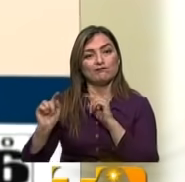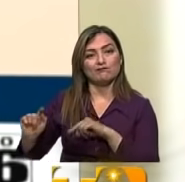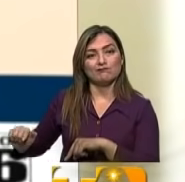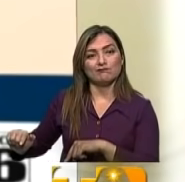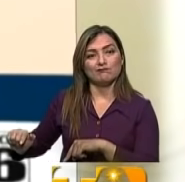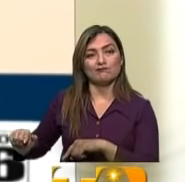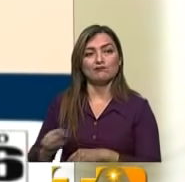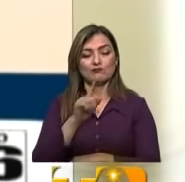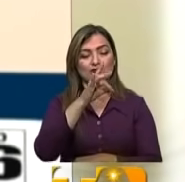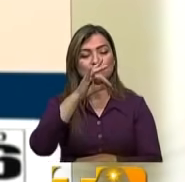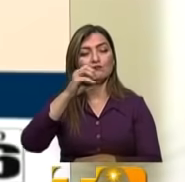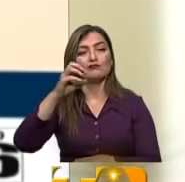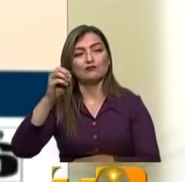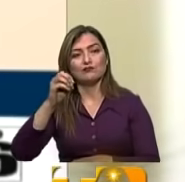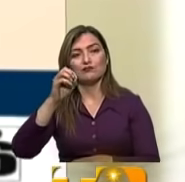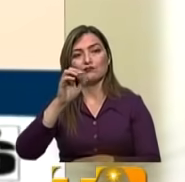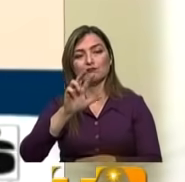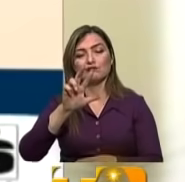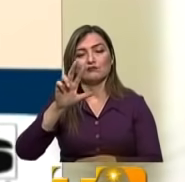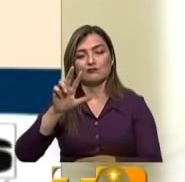1-800-33-5486. Le repito,